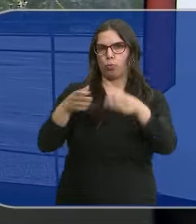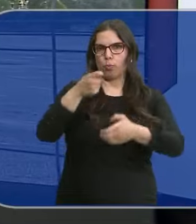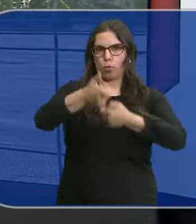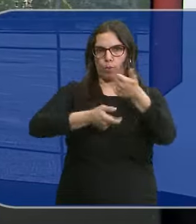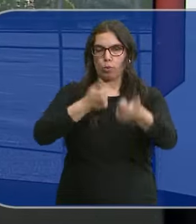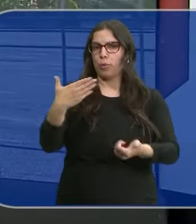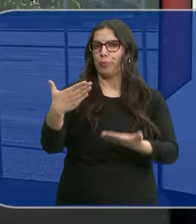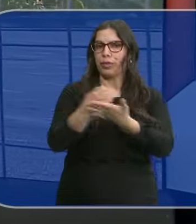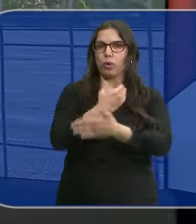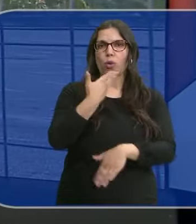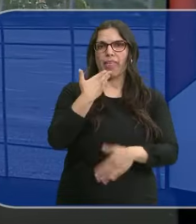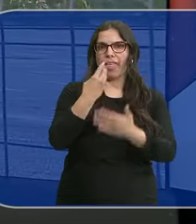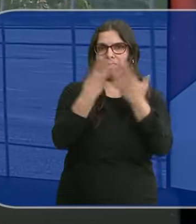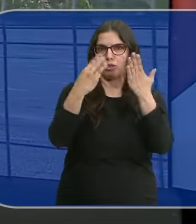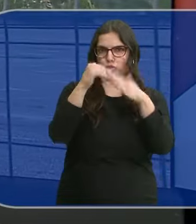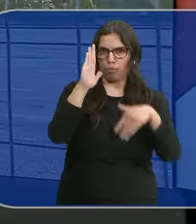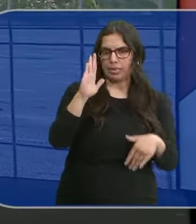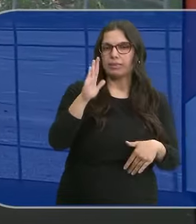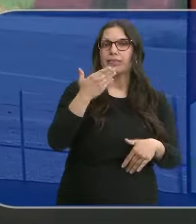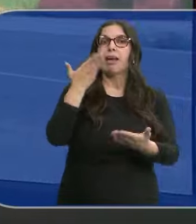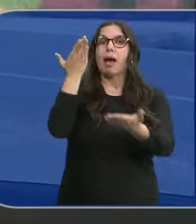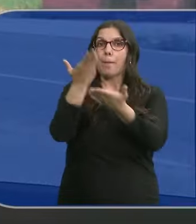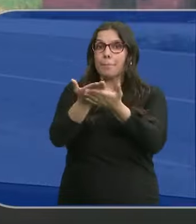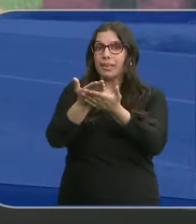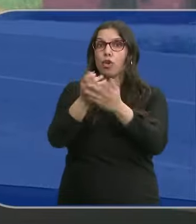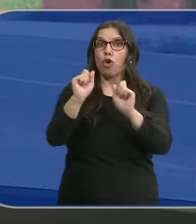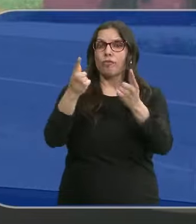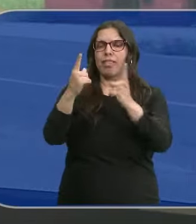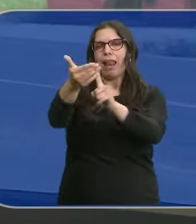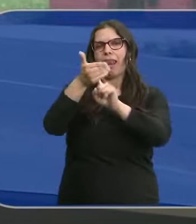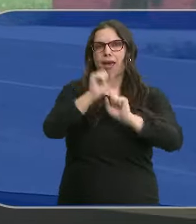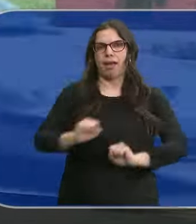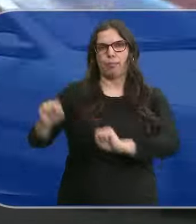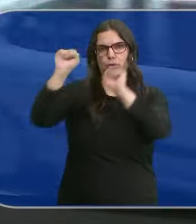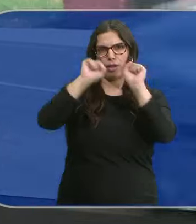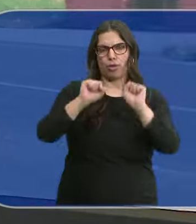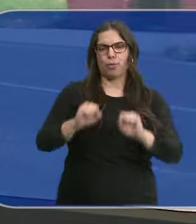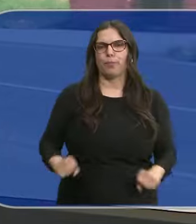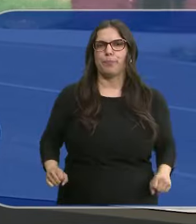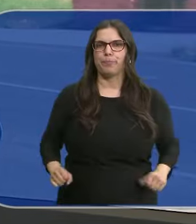Todos son mayores de edad y han pedido asilo. Andrés Berlanga, volvemos contigo.